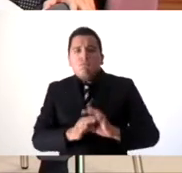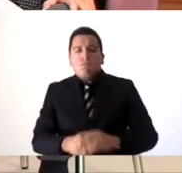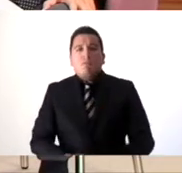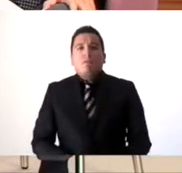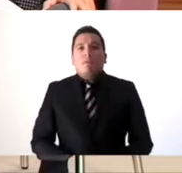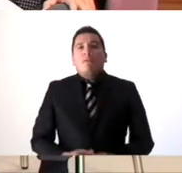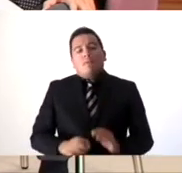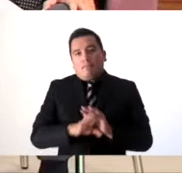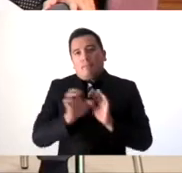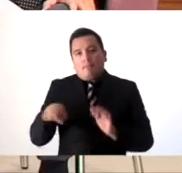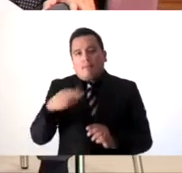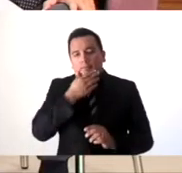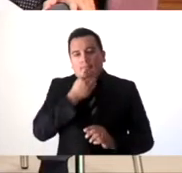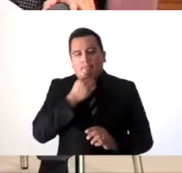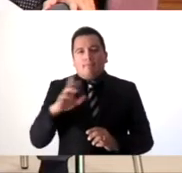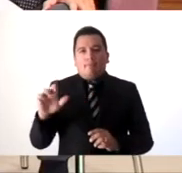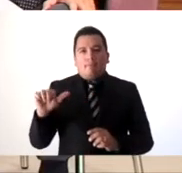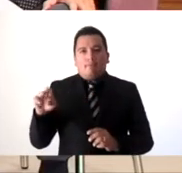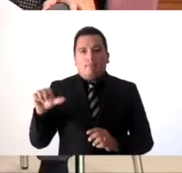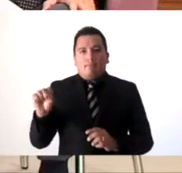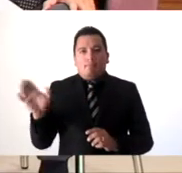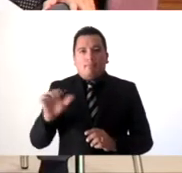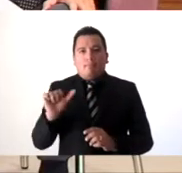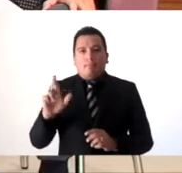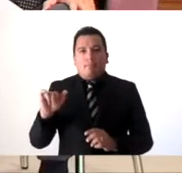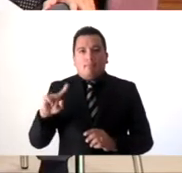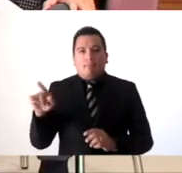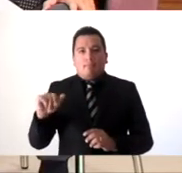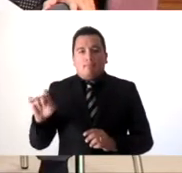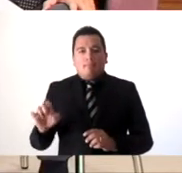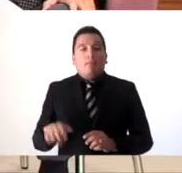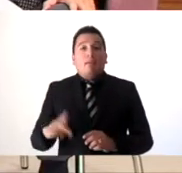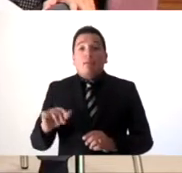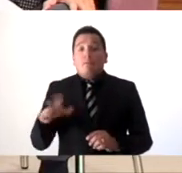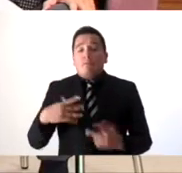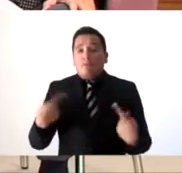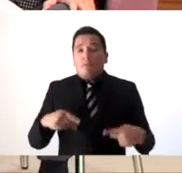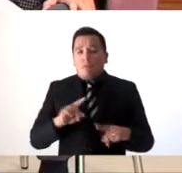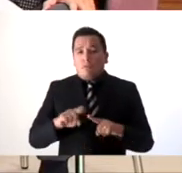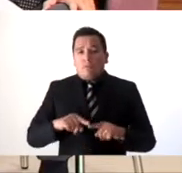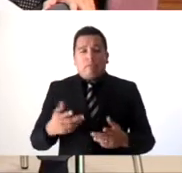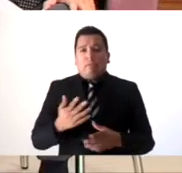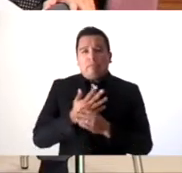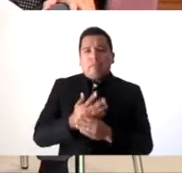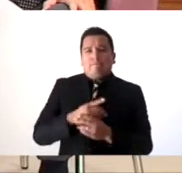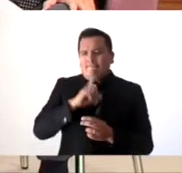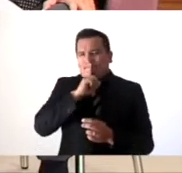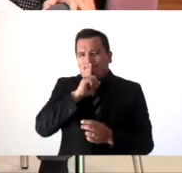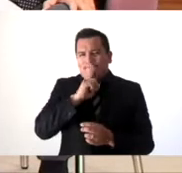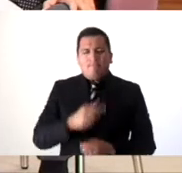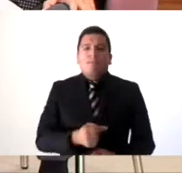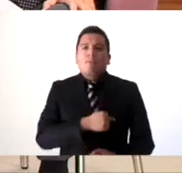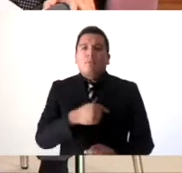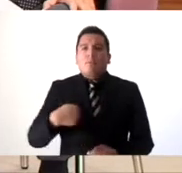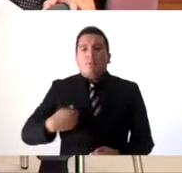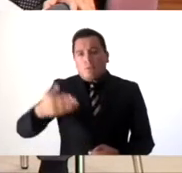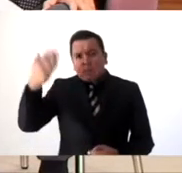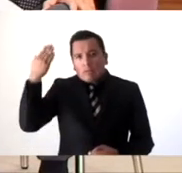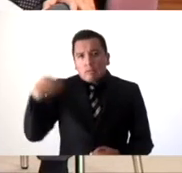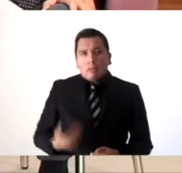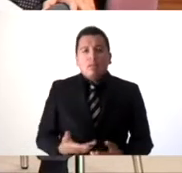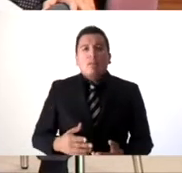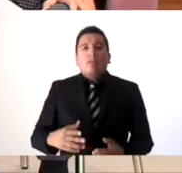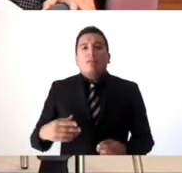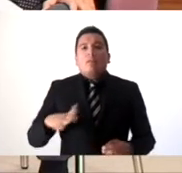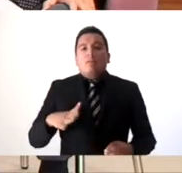federalistas, como Miguel Ramos Arizpe, pero existieron otras voces que nos decían que no, que por la forma que